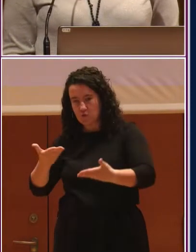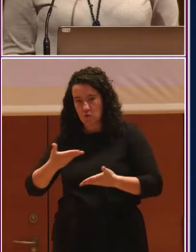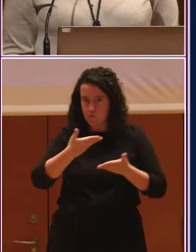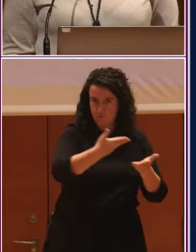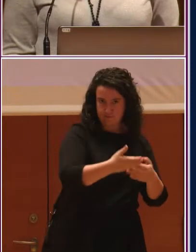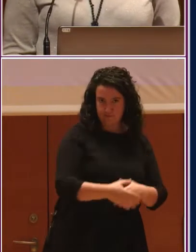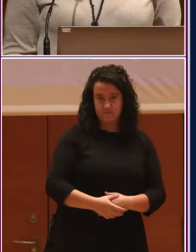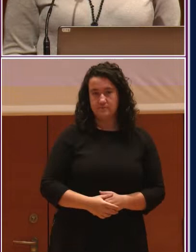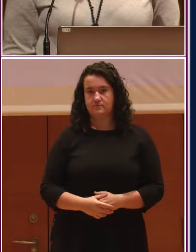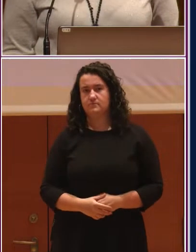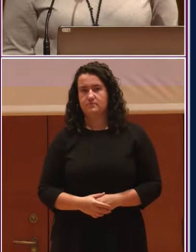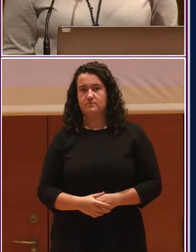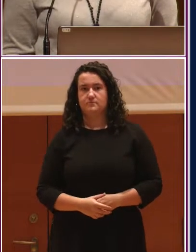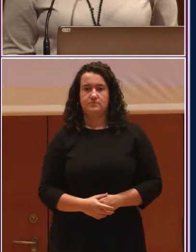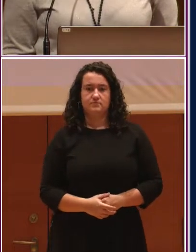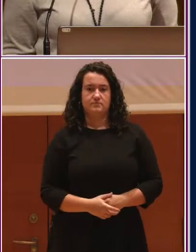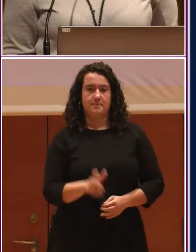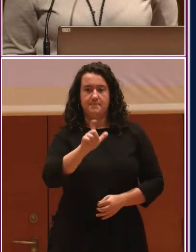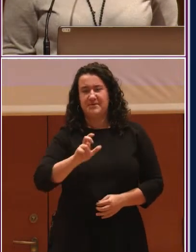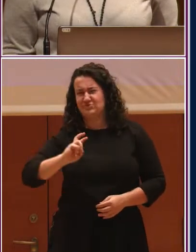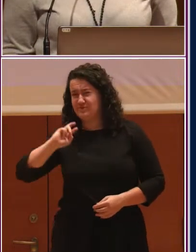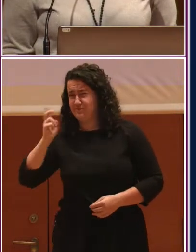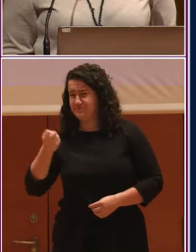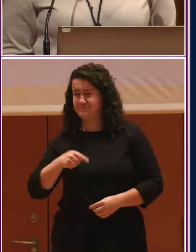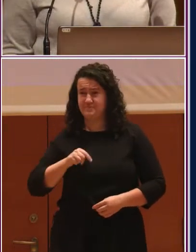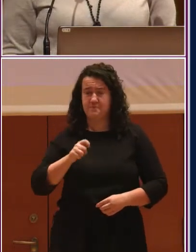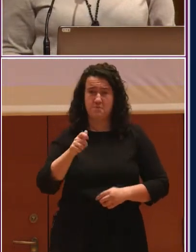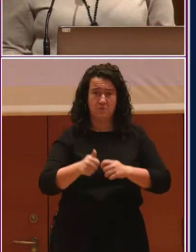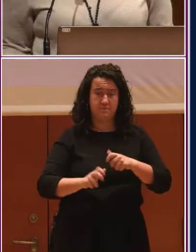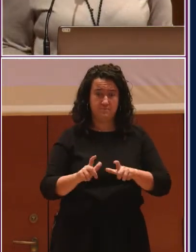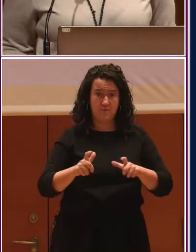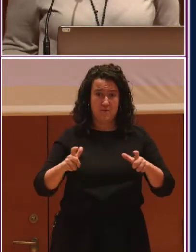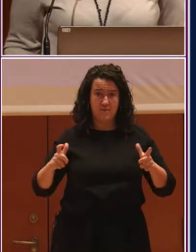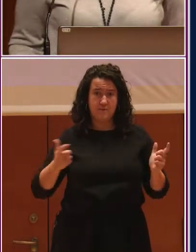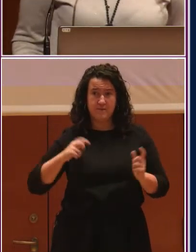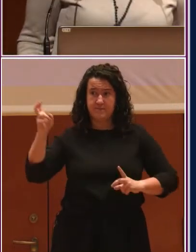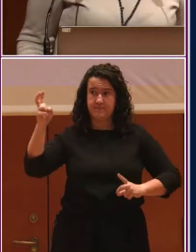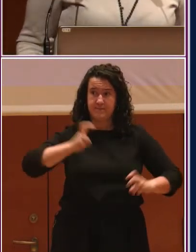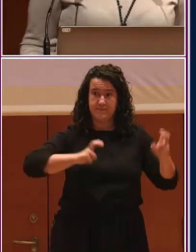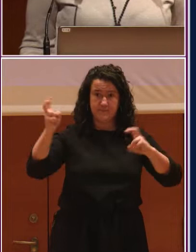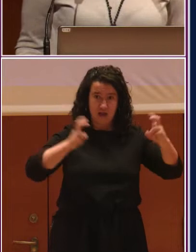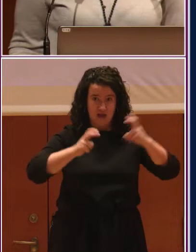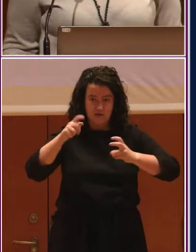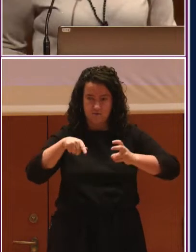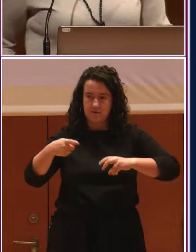lo más especial de este centro de este punto es que ayudamos a la gente mayor